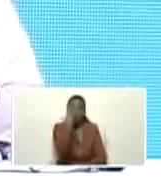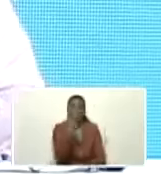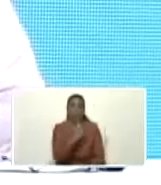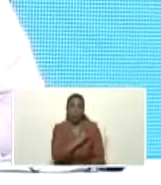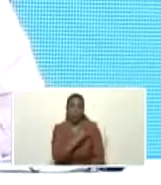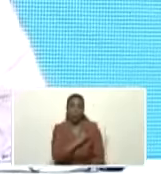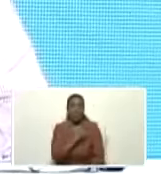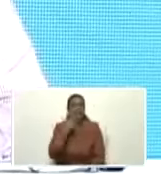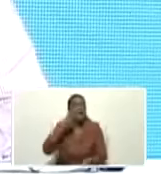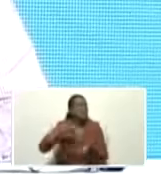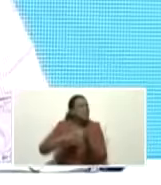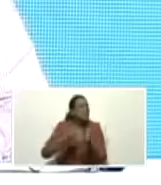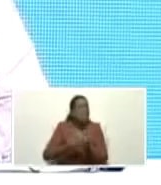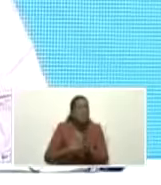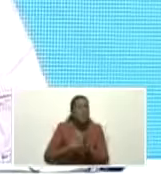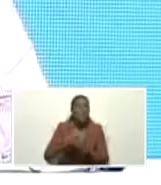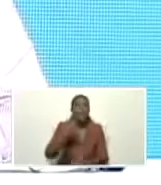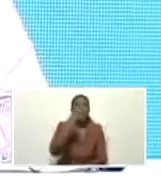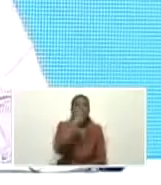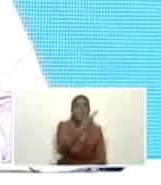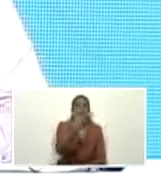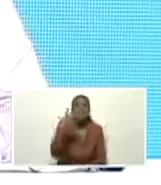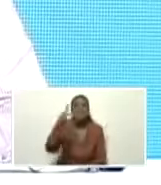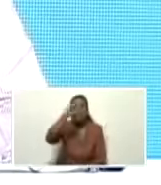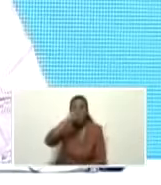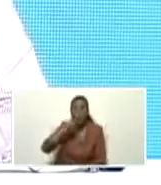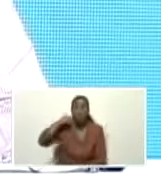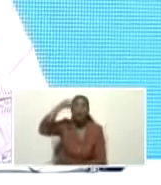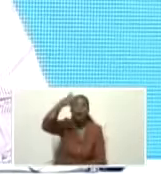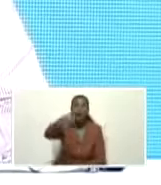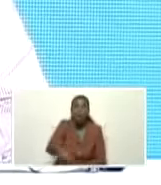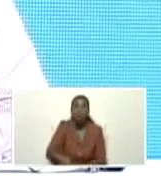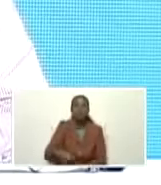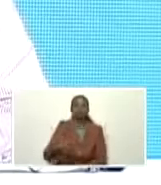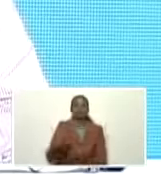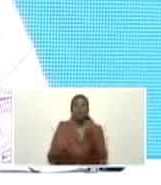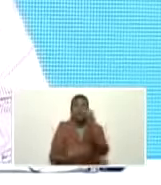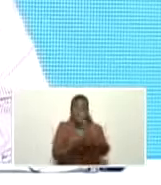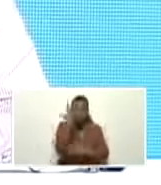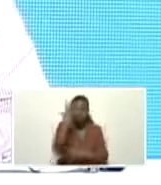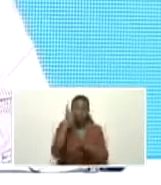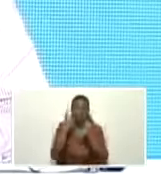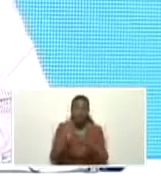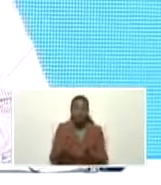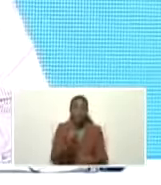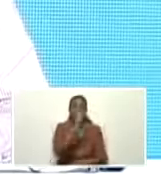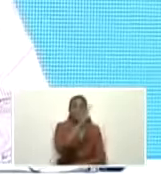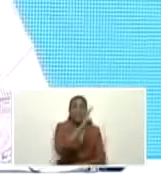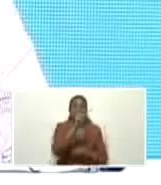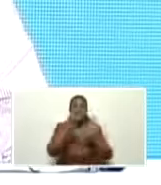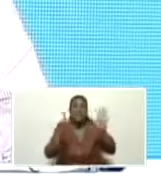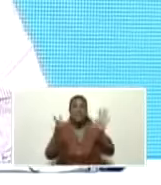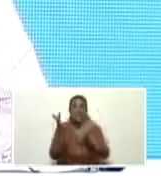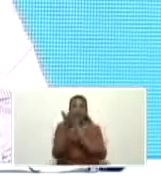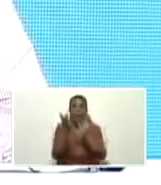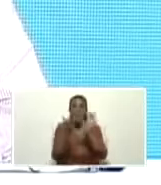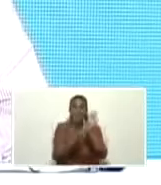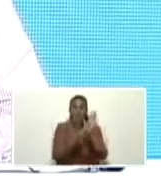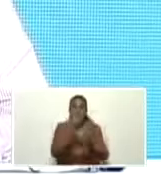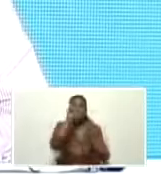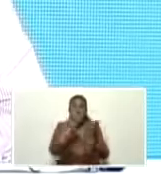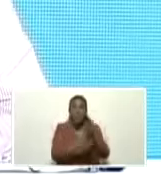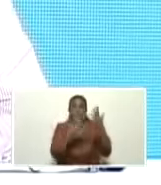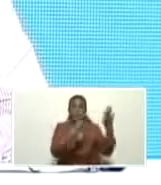Quiere decir que está cumpliendo 25 años. El 26 de abril